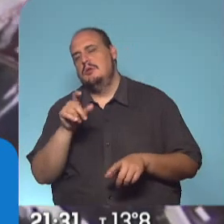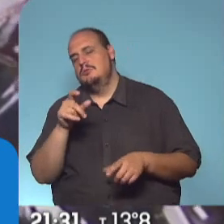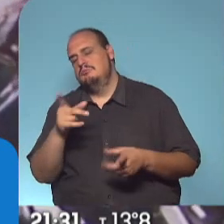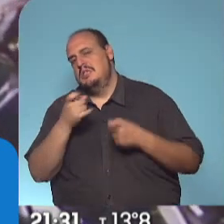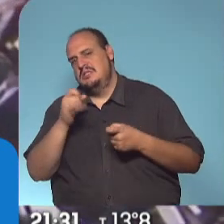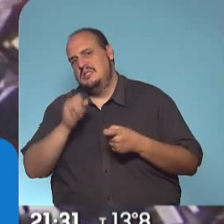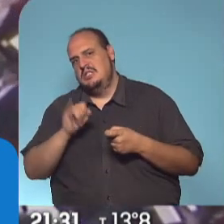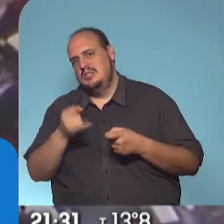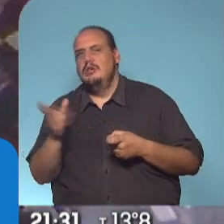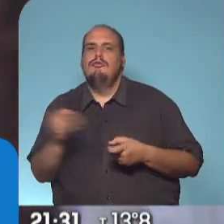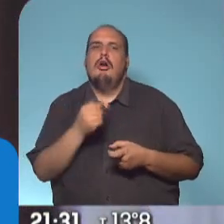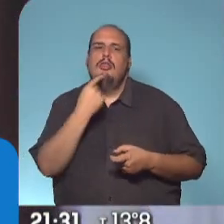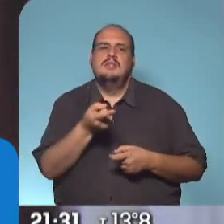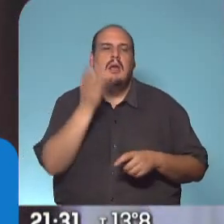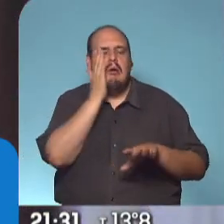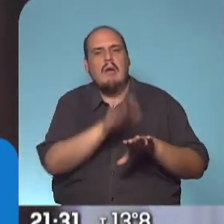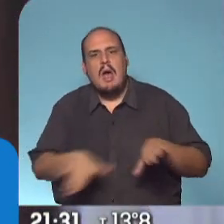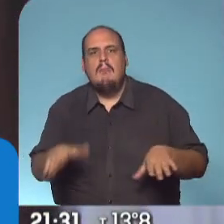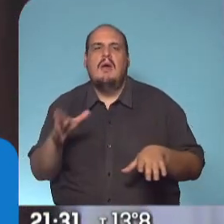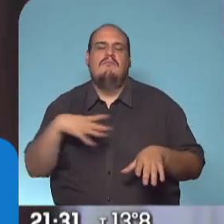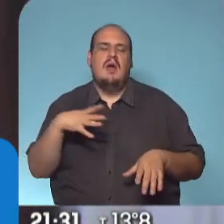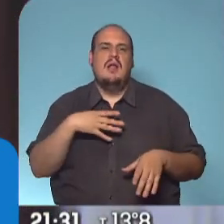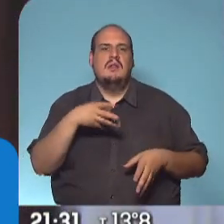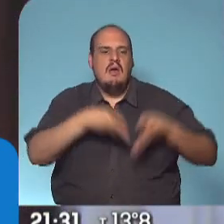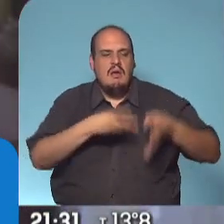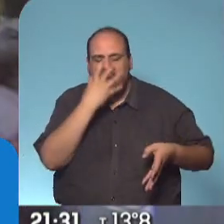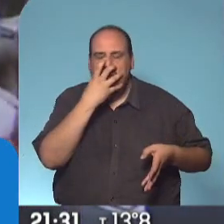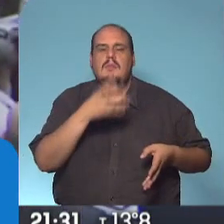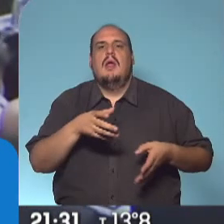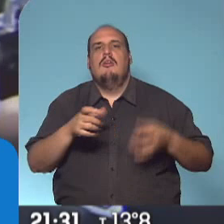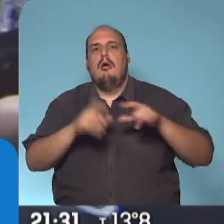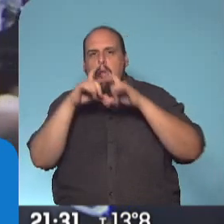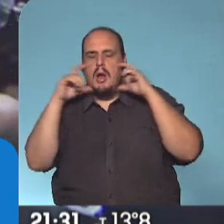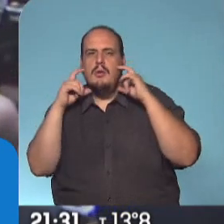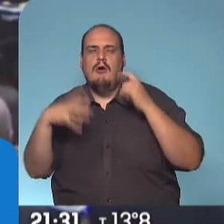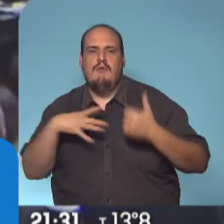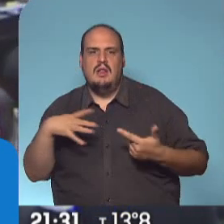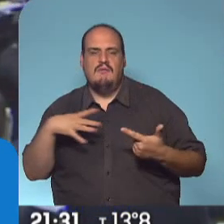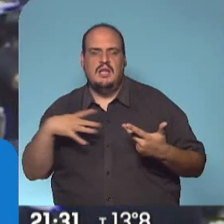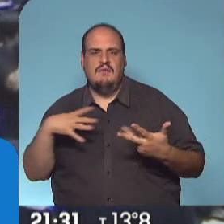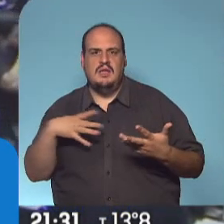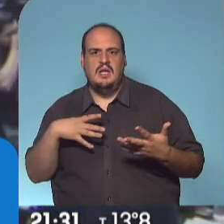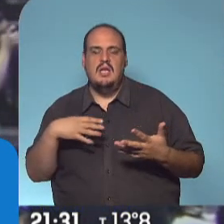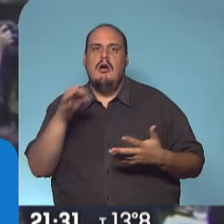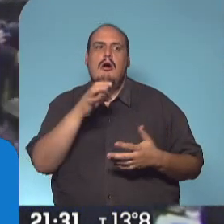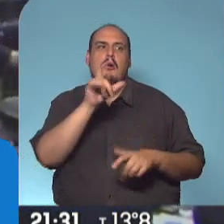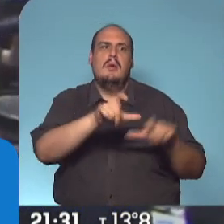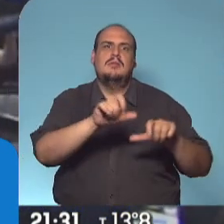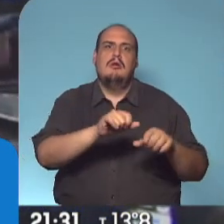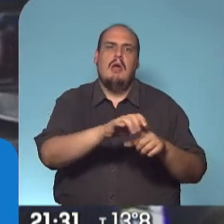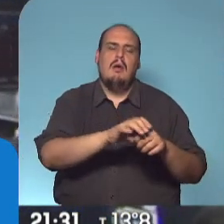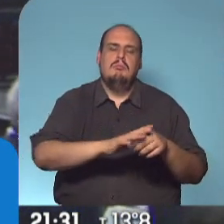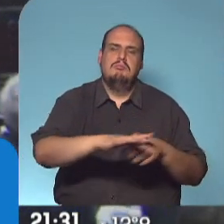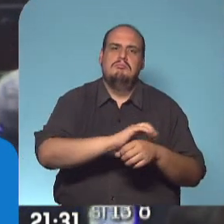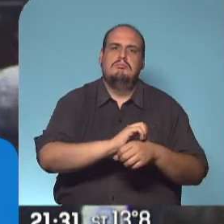mundo habla de que hace falta camas, que hacen falta respiradores, que hace falta barbijos, que hay que llevar comida a los